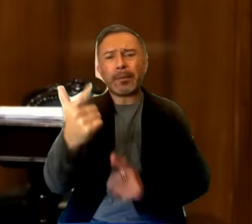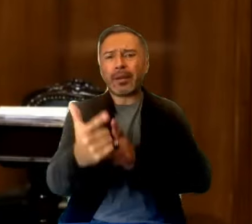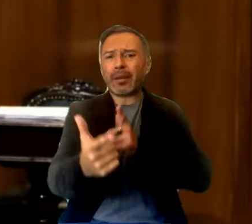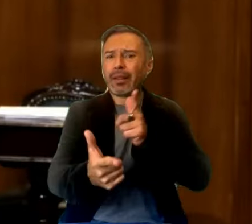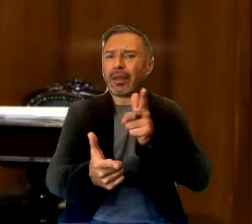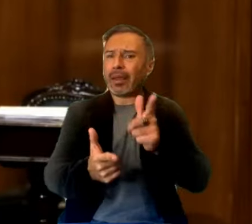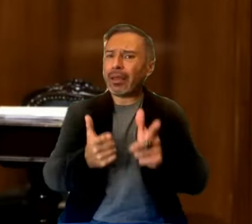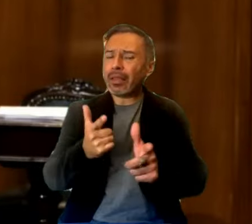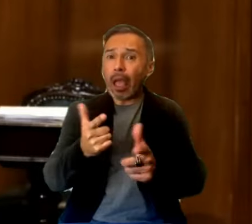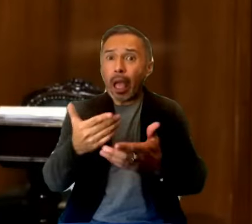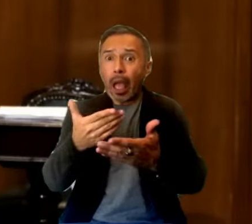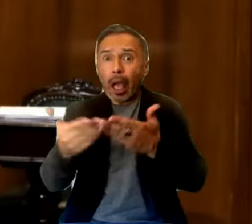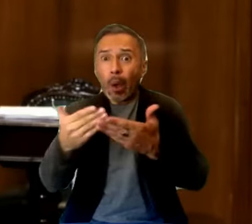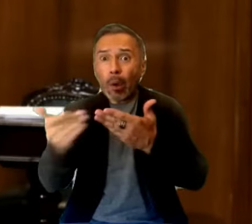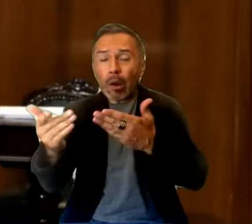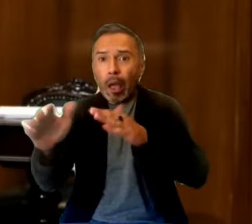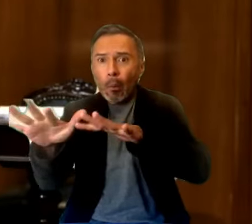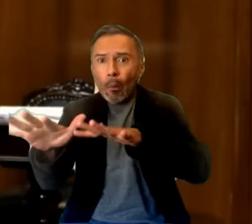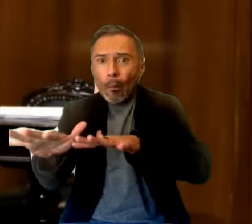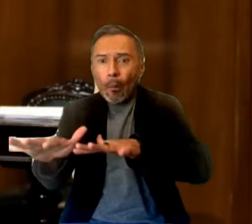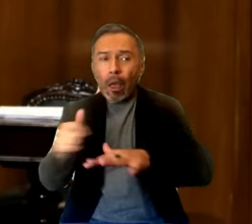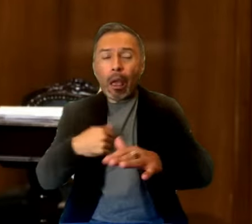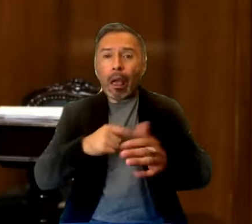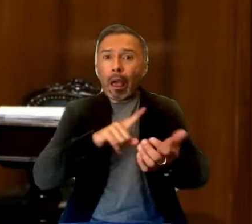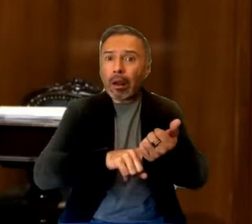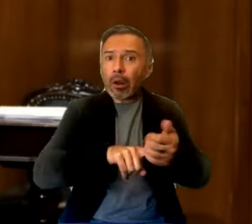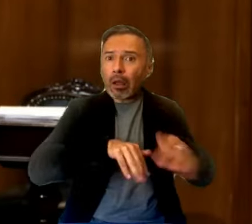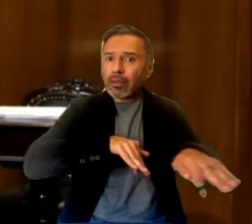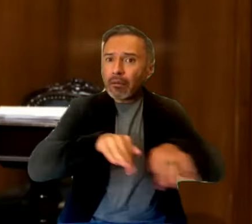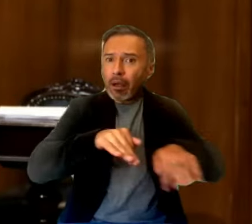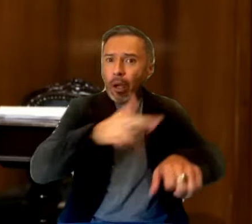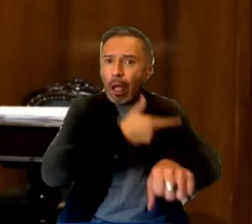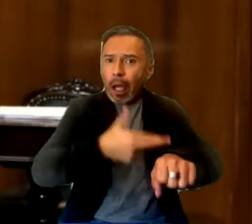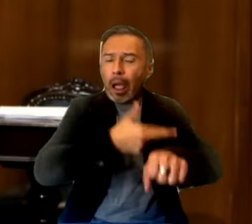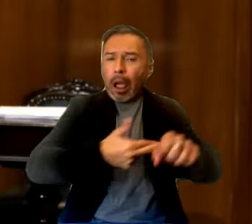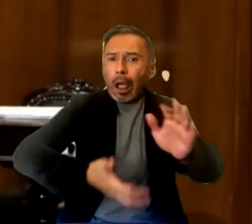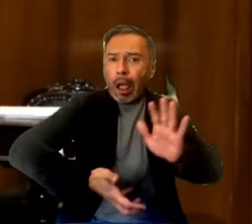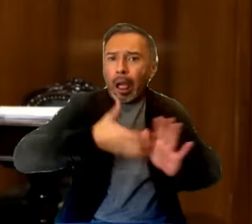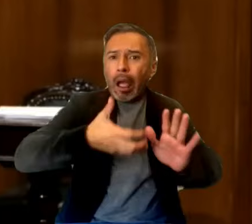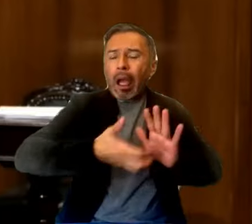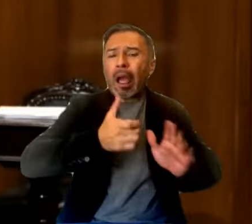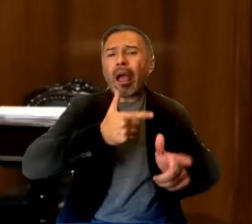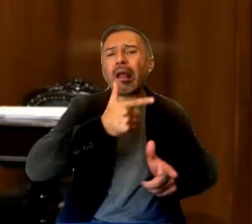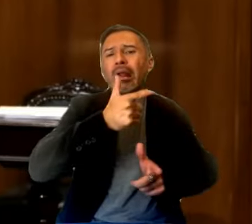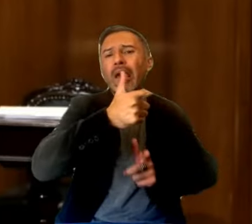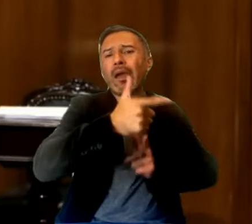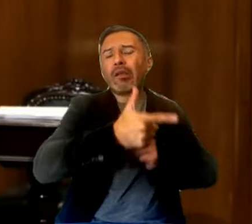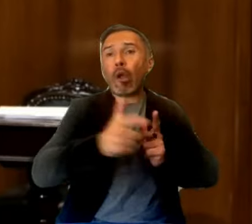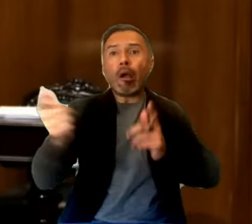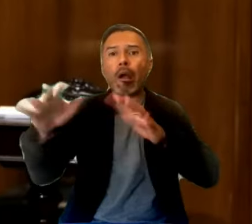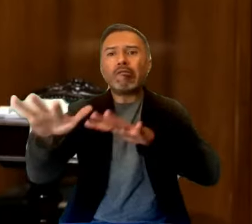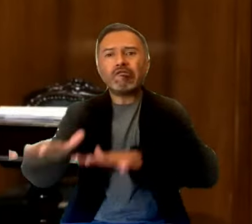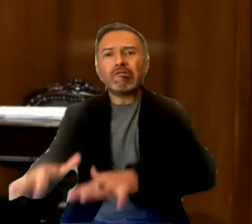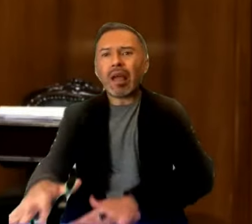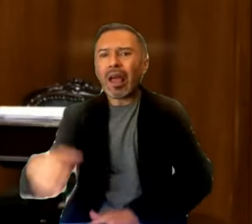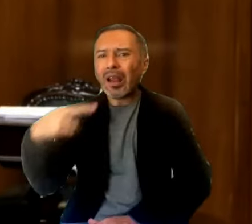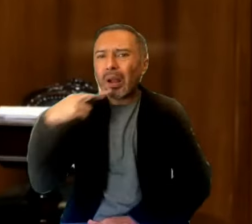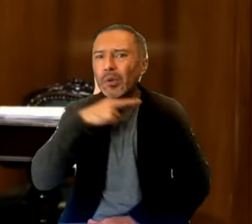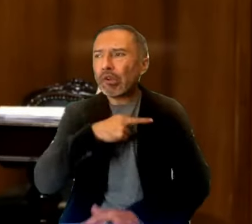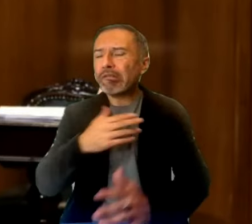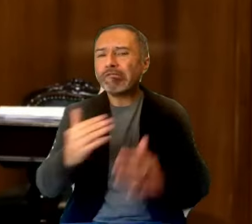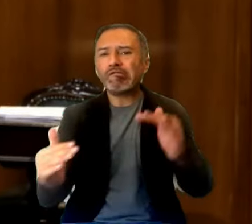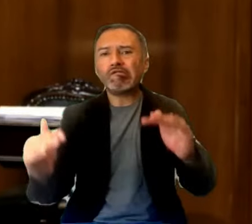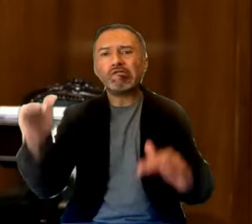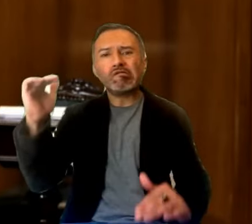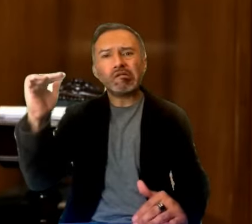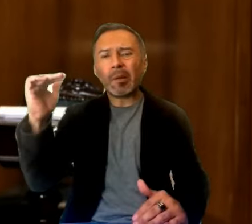trabajos que hemos podido hacer para enfrentar la crisis hídrica. Esto ya no puede esperar.